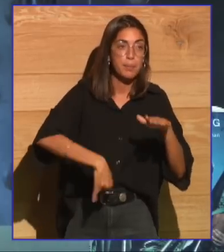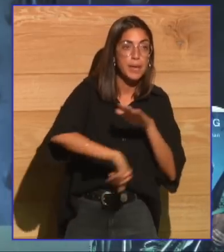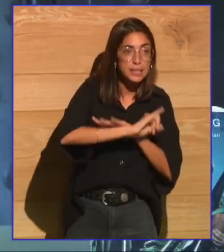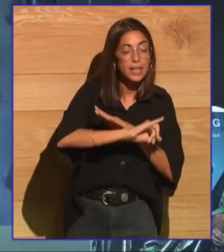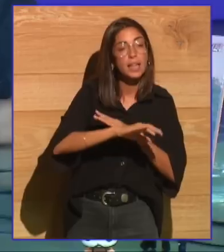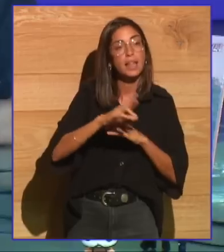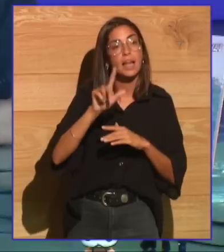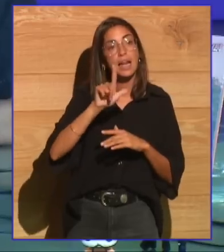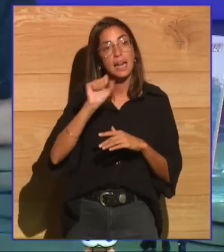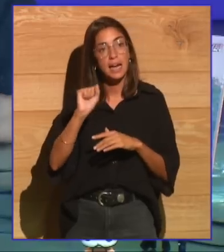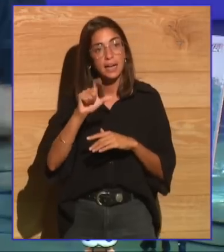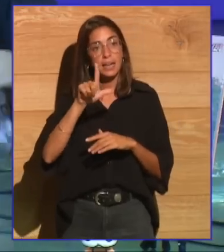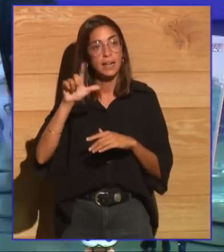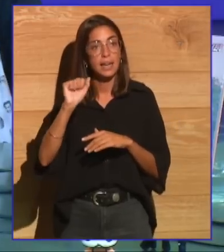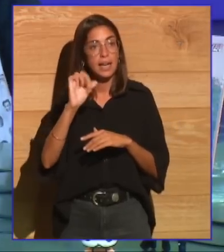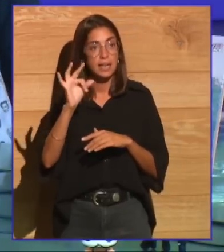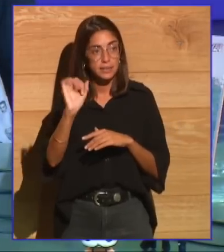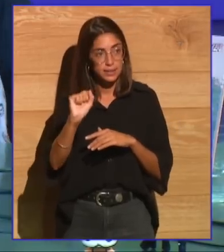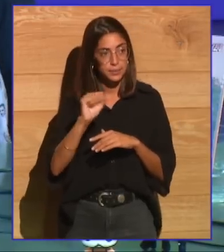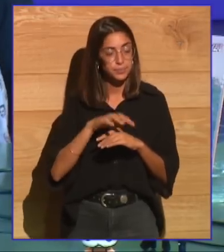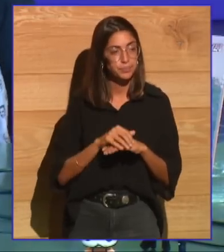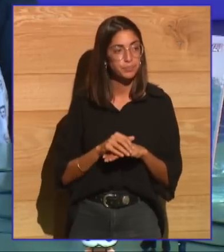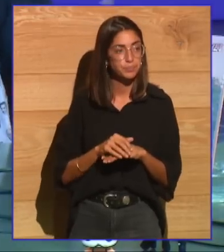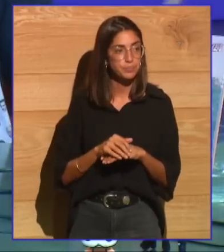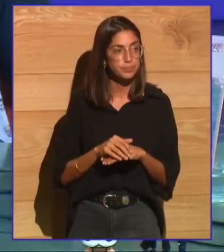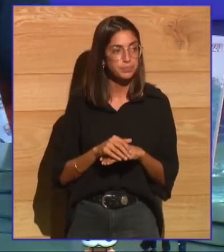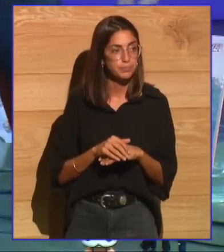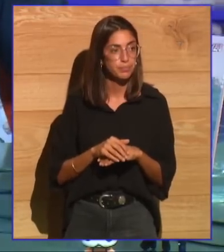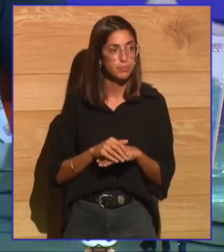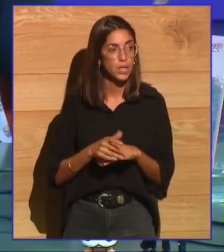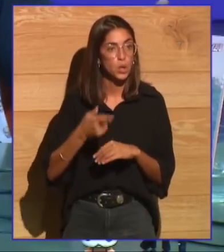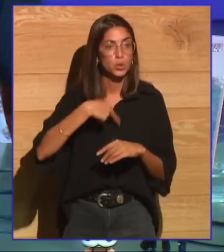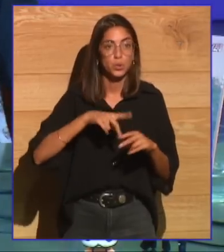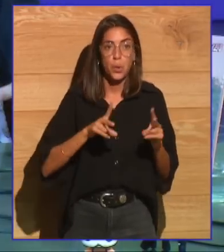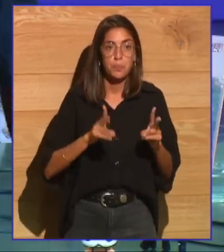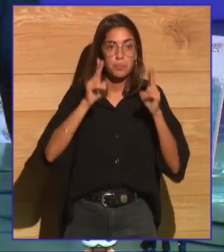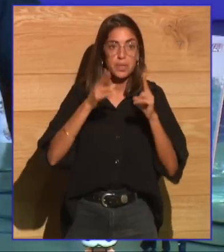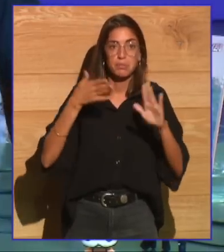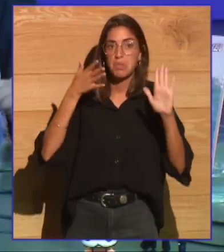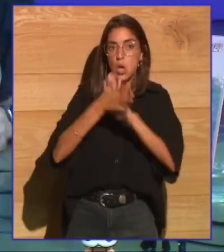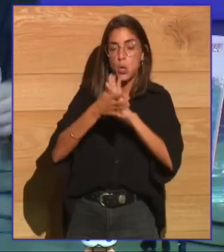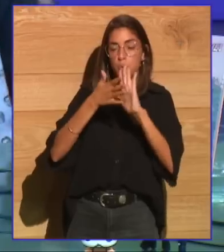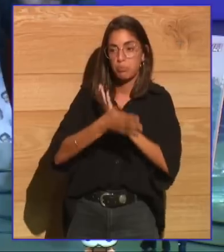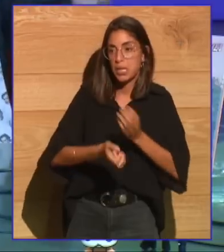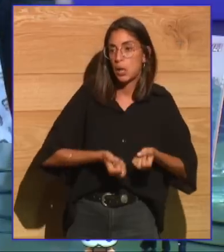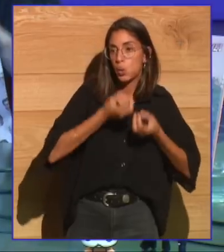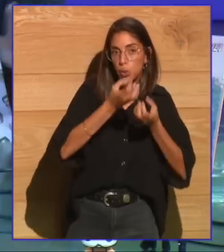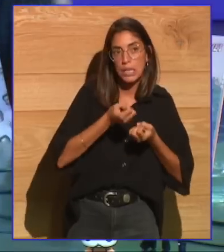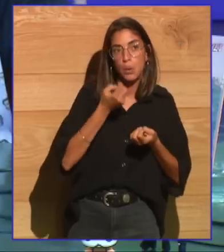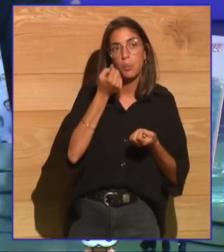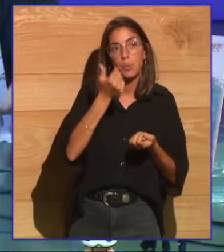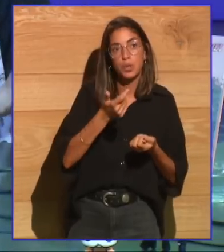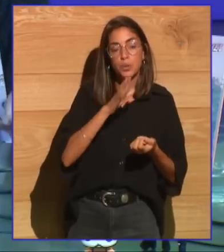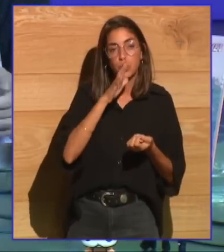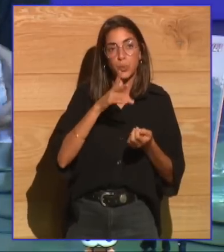episodio en el que bueno podemos contar así un poquito por encima el principio es un episodio